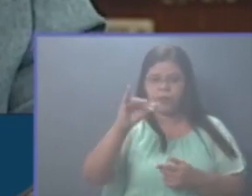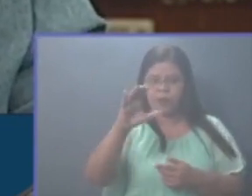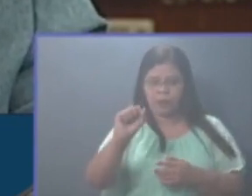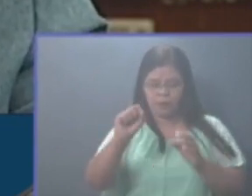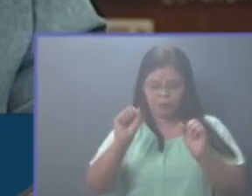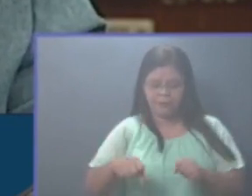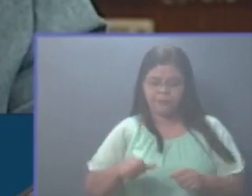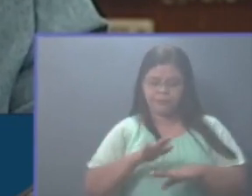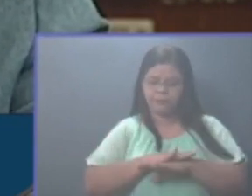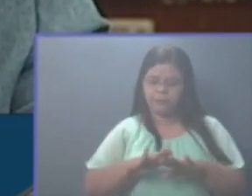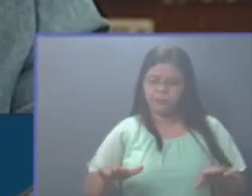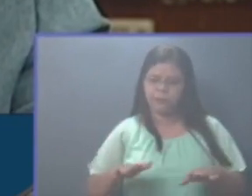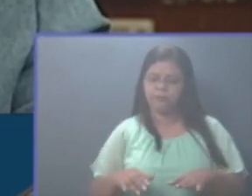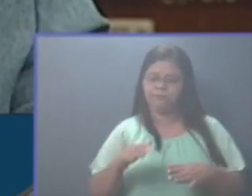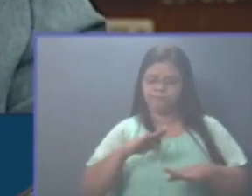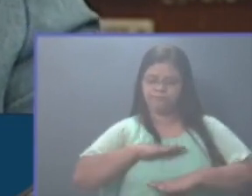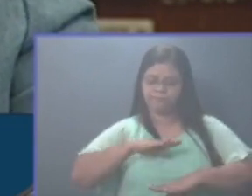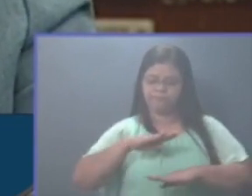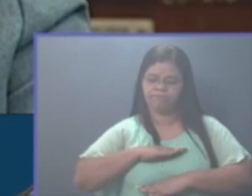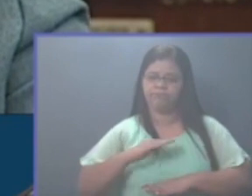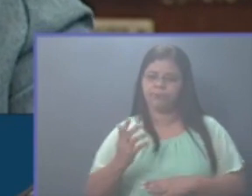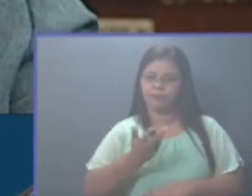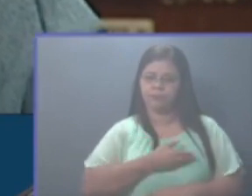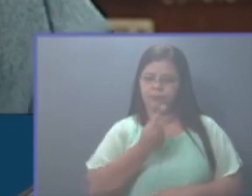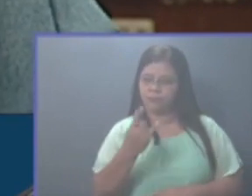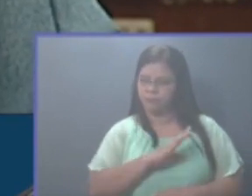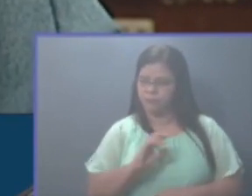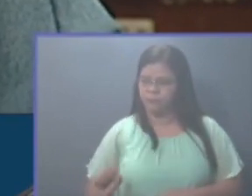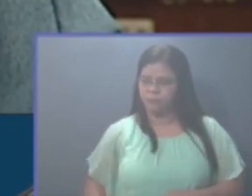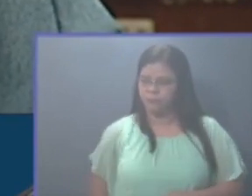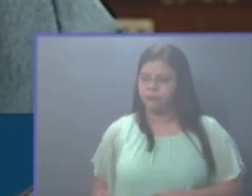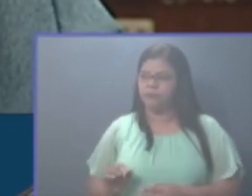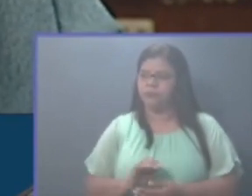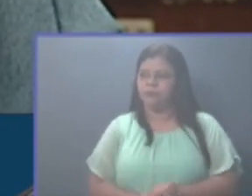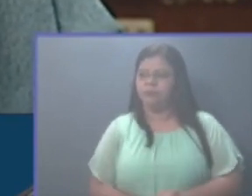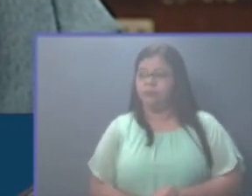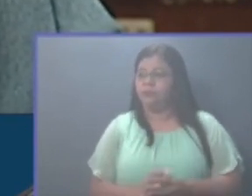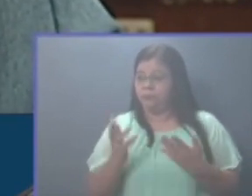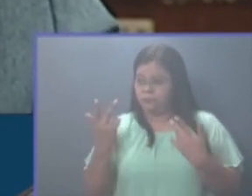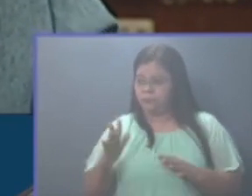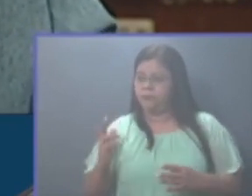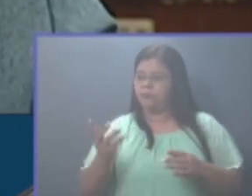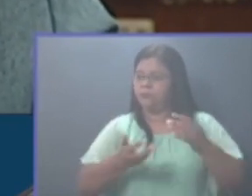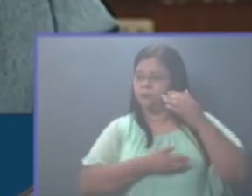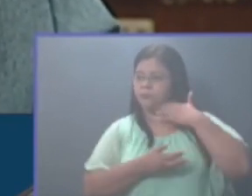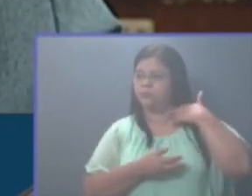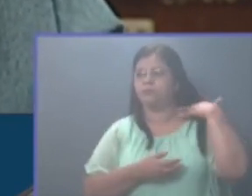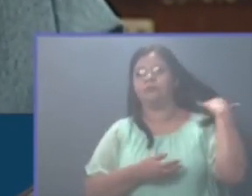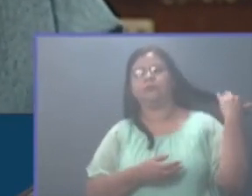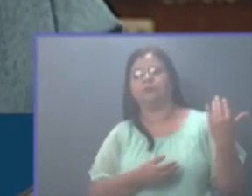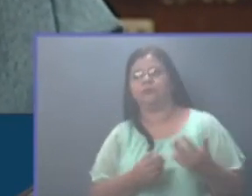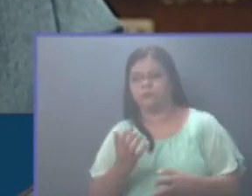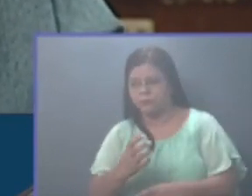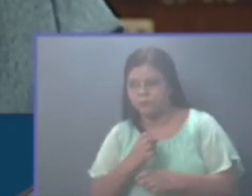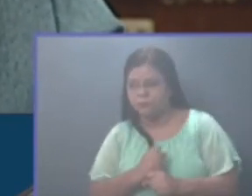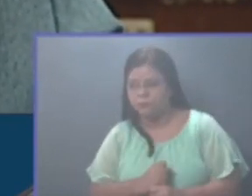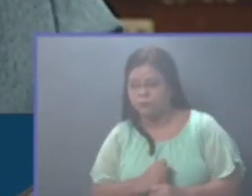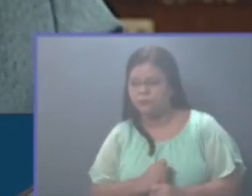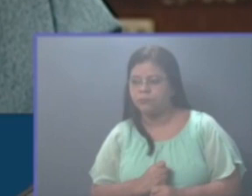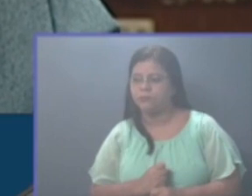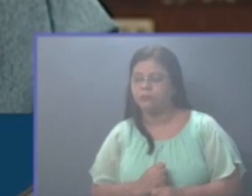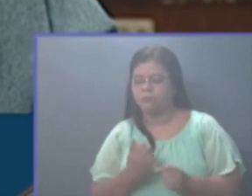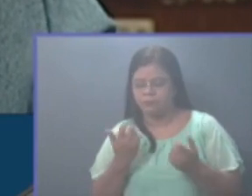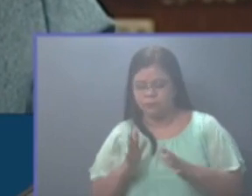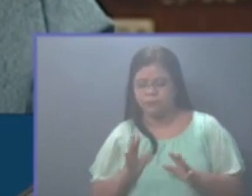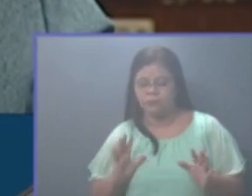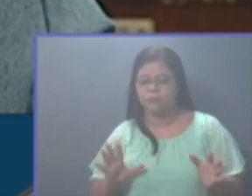concluya satisfactoriamente para nuestros compatriotas. Tenemos la firme convicción de que